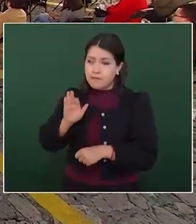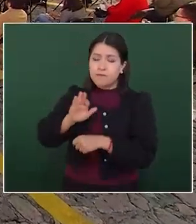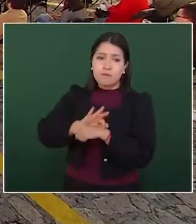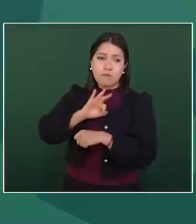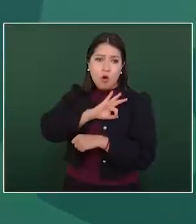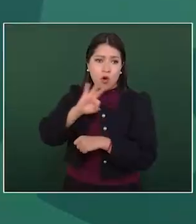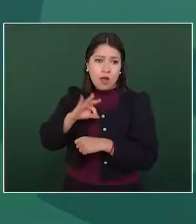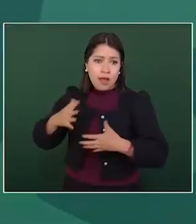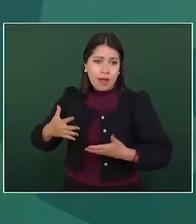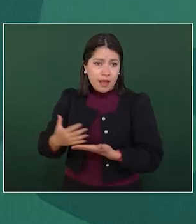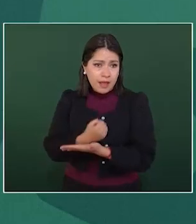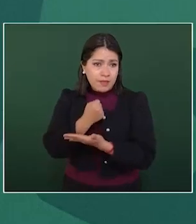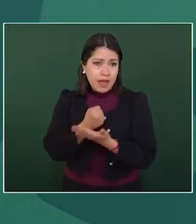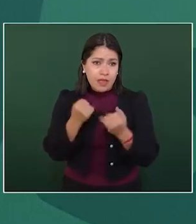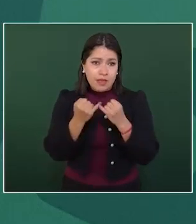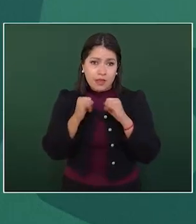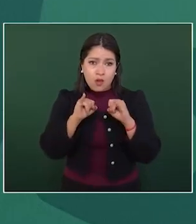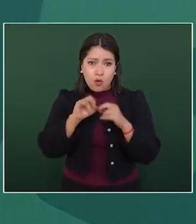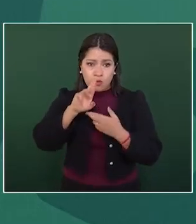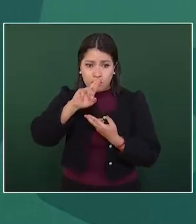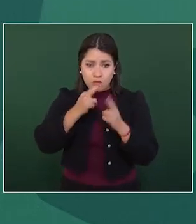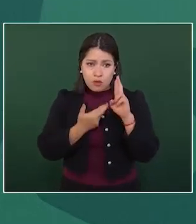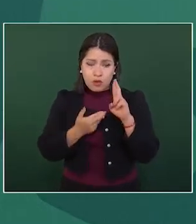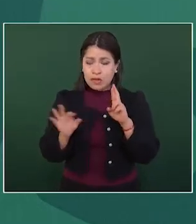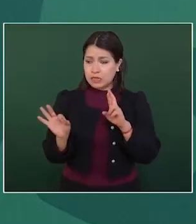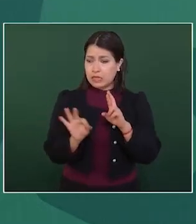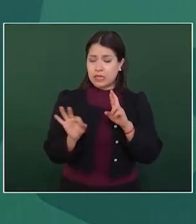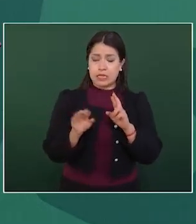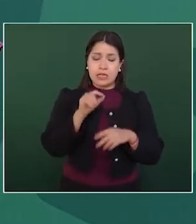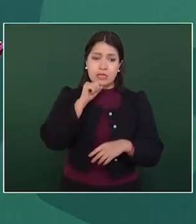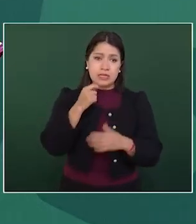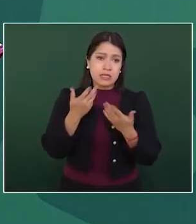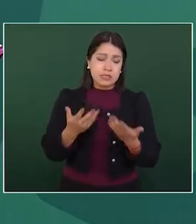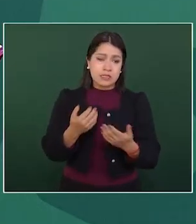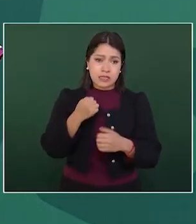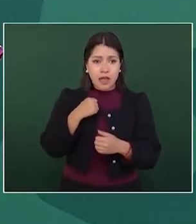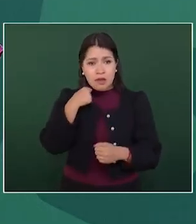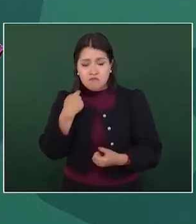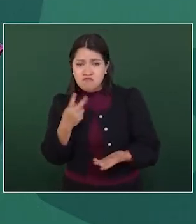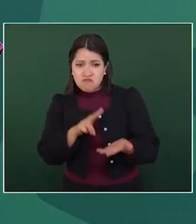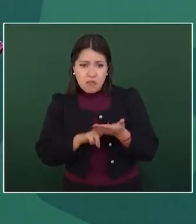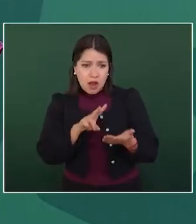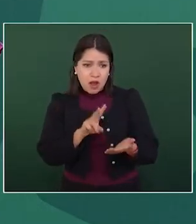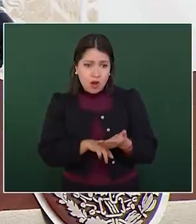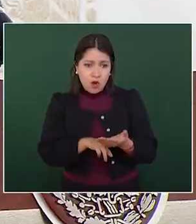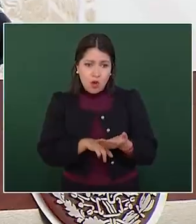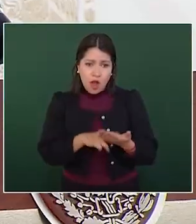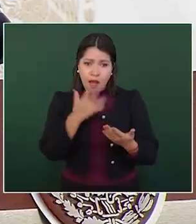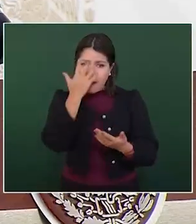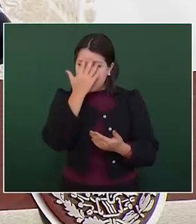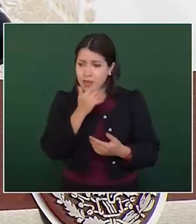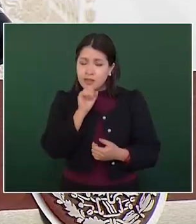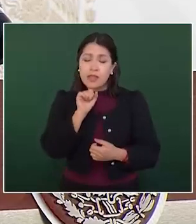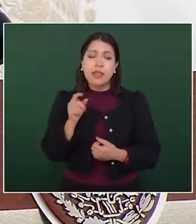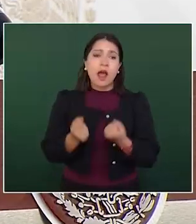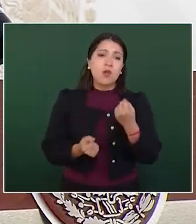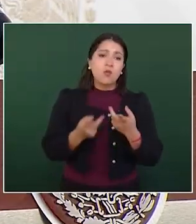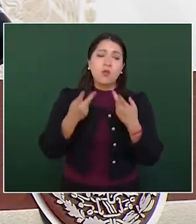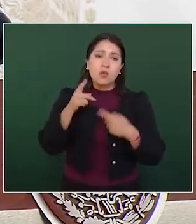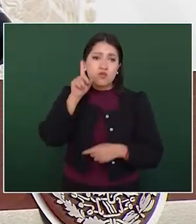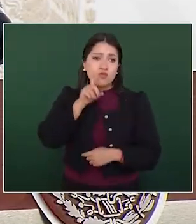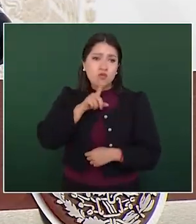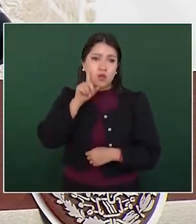o la revolución, o que fueron desprestigiadas por su valor, por su talento, y también aquellas que desafiaron